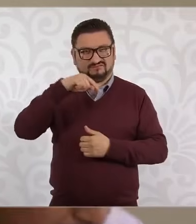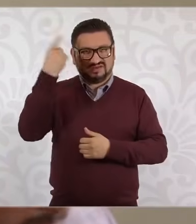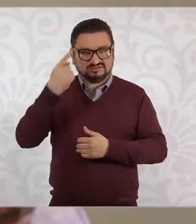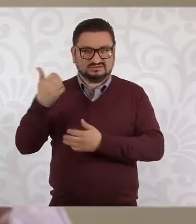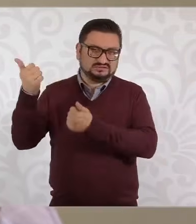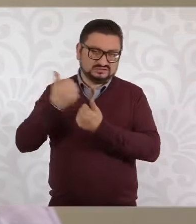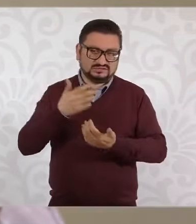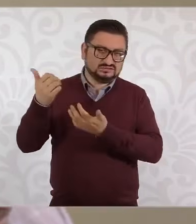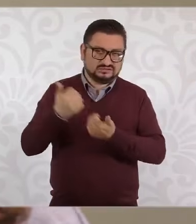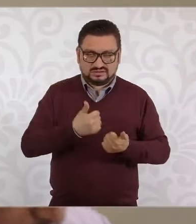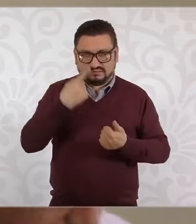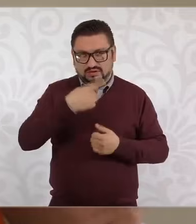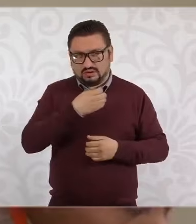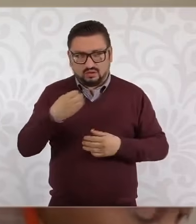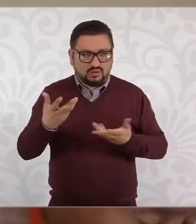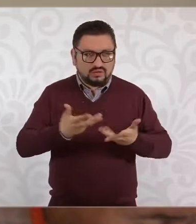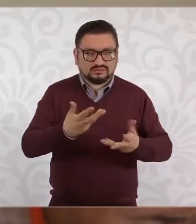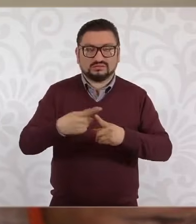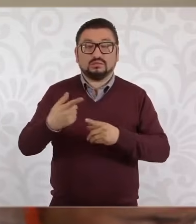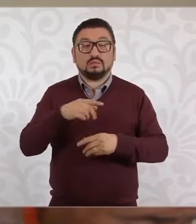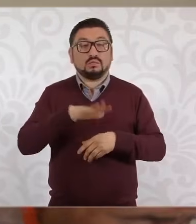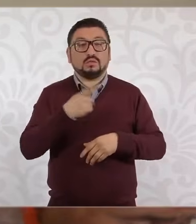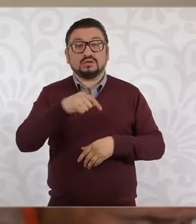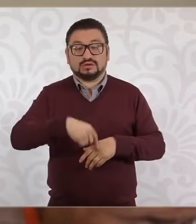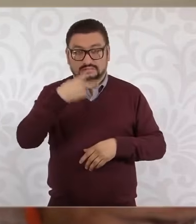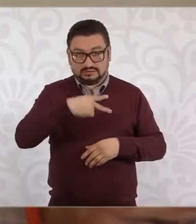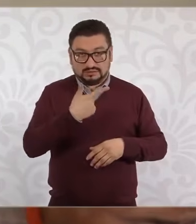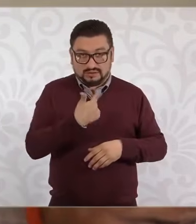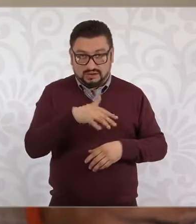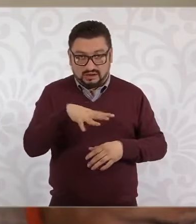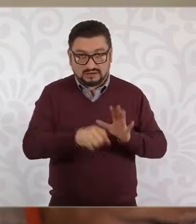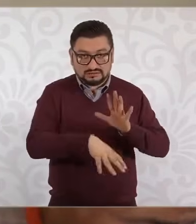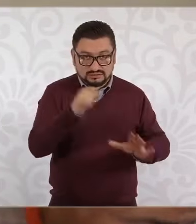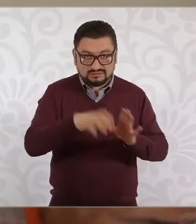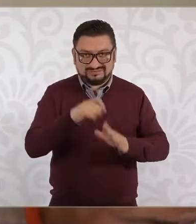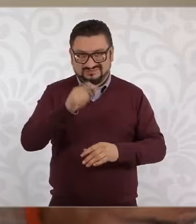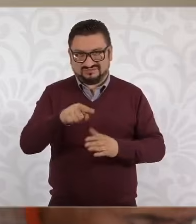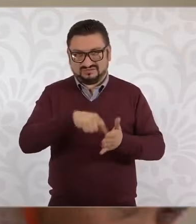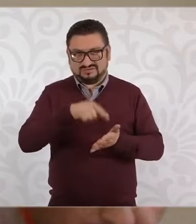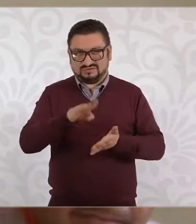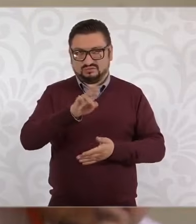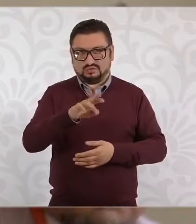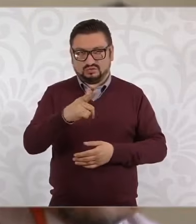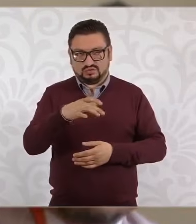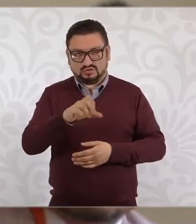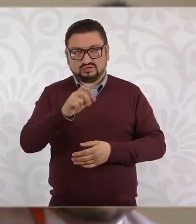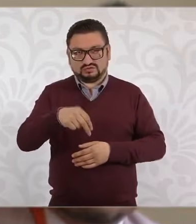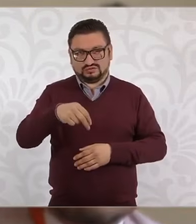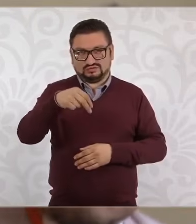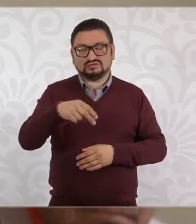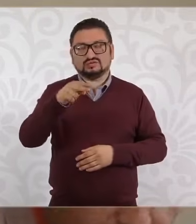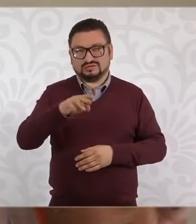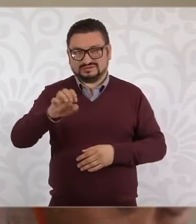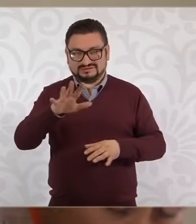términos logísticos y operativos. La extracción en cuencas como la de Burgos, que se encuentra en el noreste mexicano,